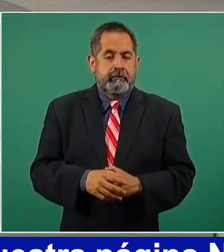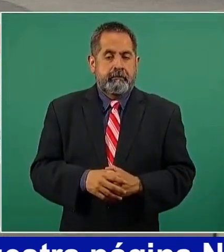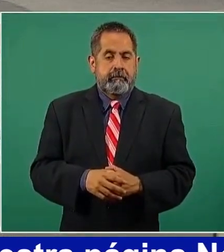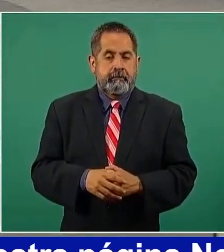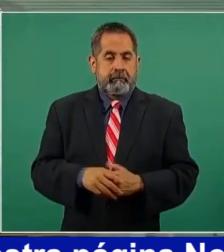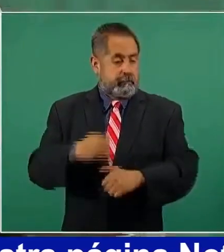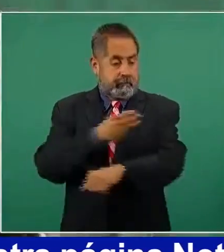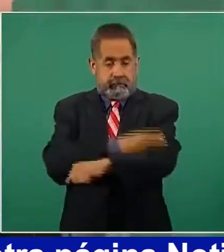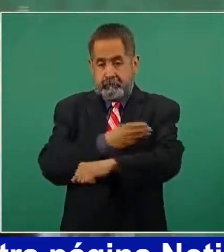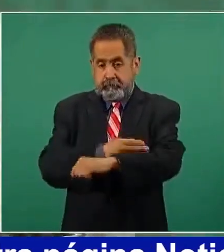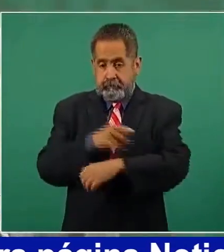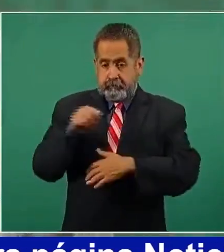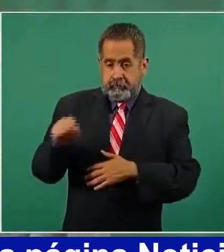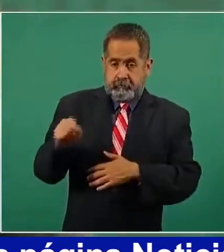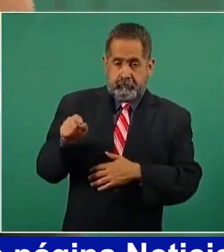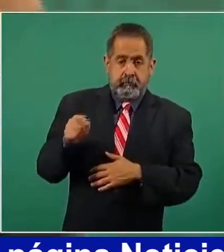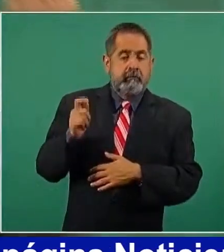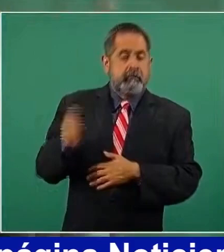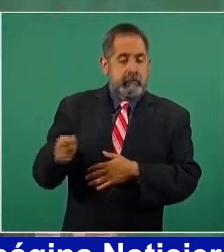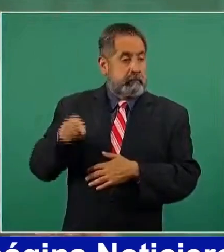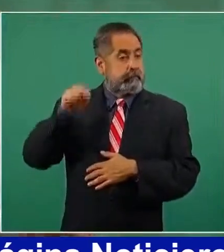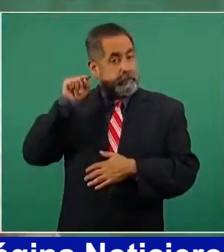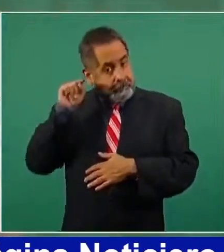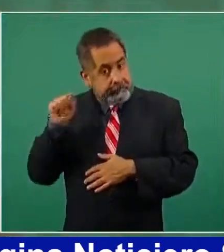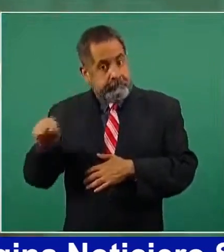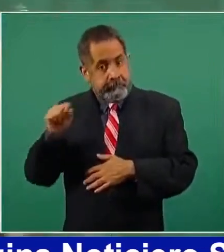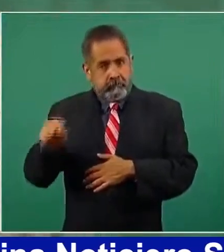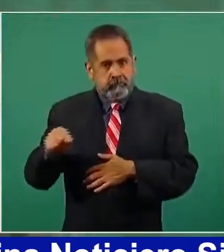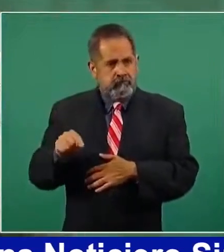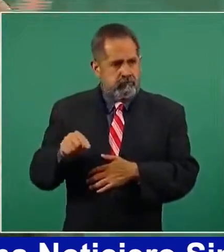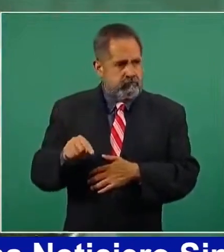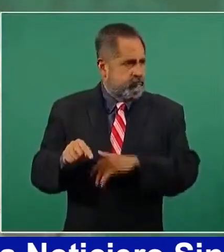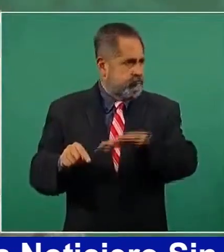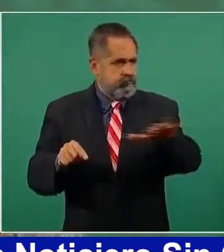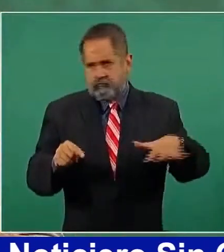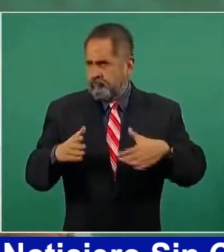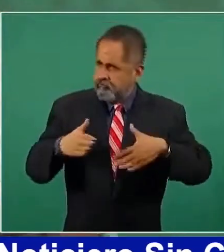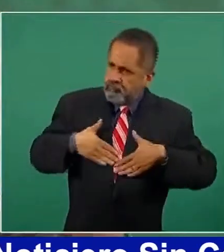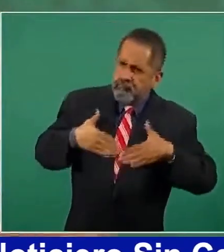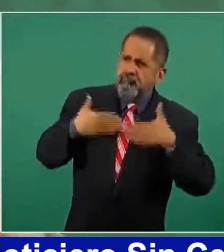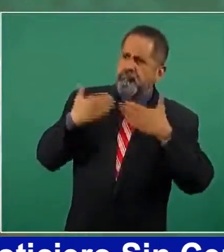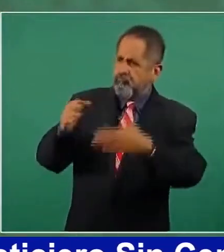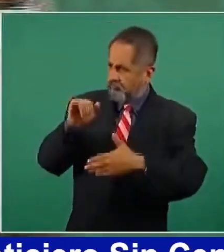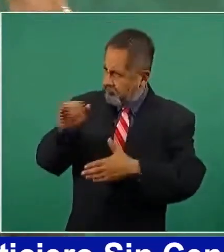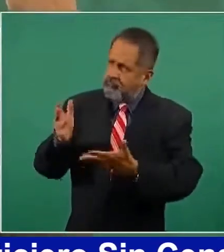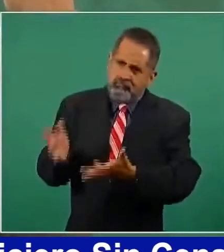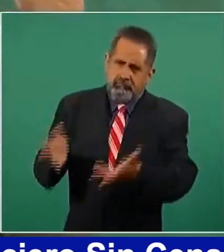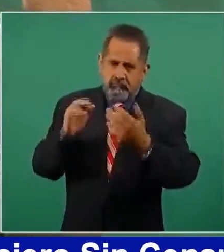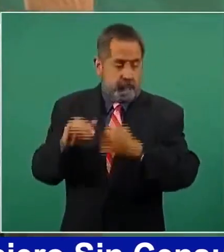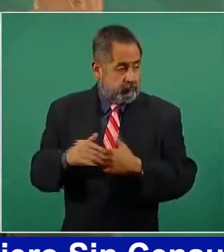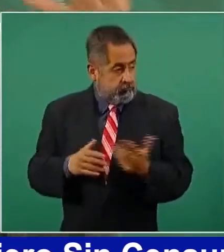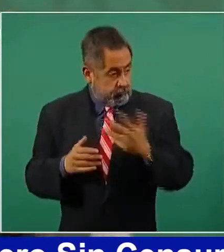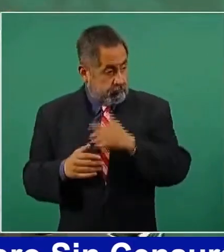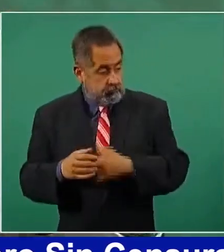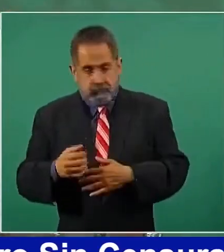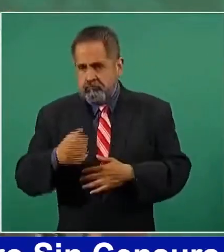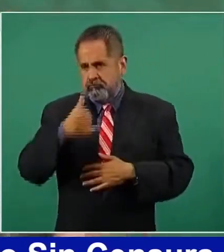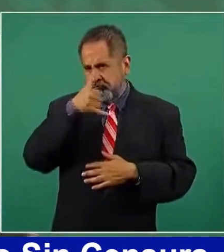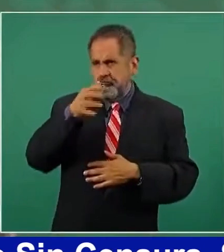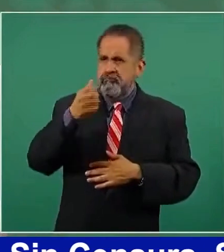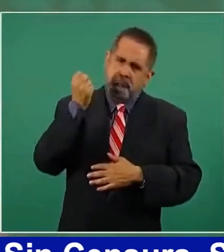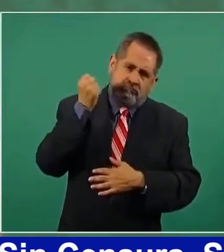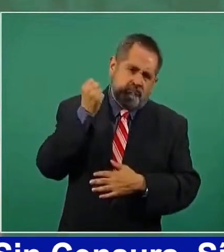pues él es el que da la confianza al pueblo para rebelarse en